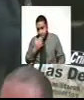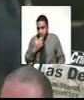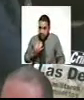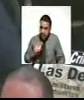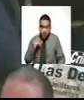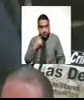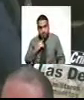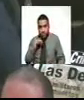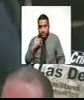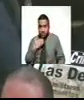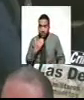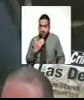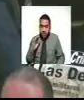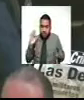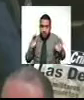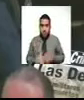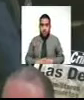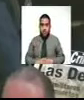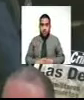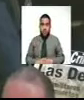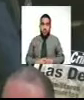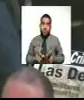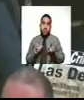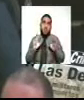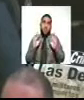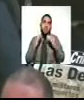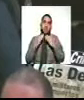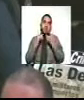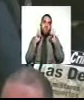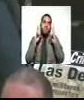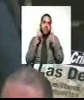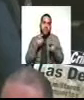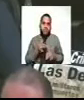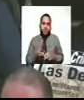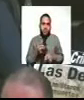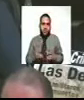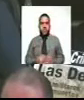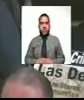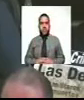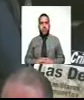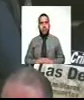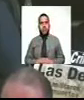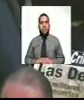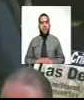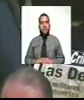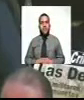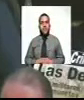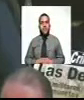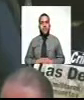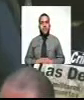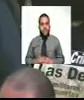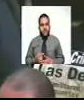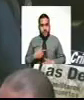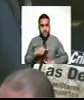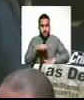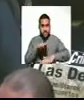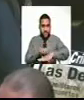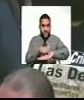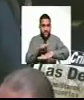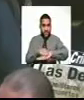ojalá eso sea pronto. Pero yo sí